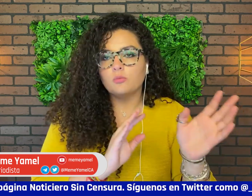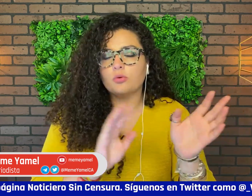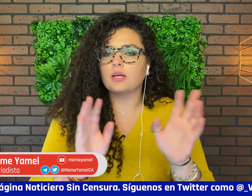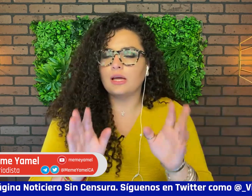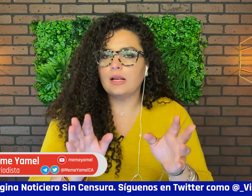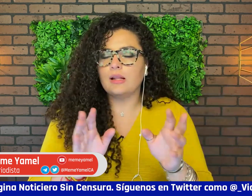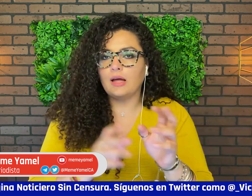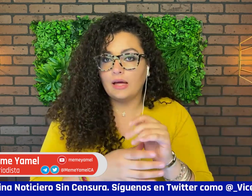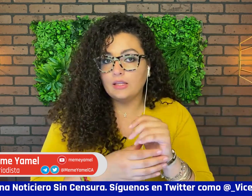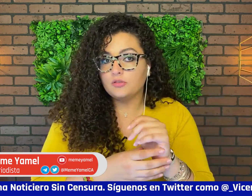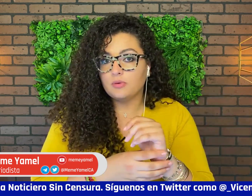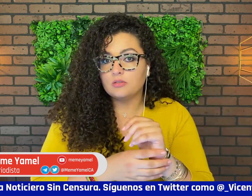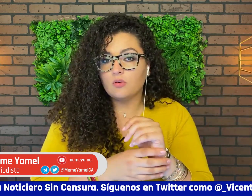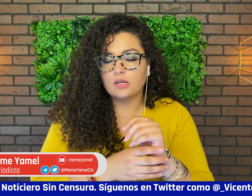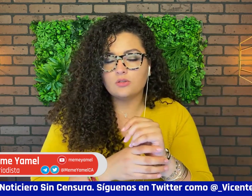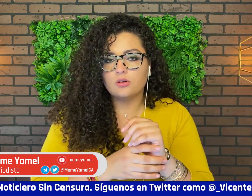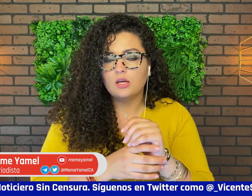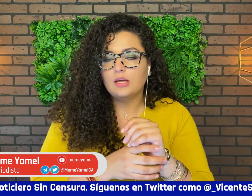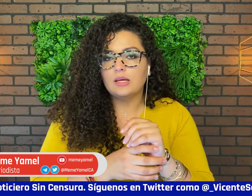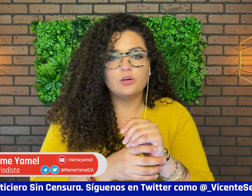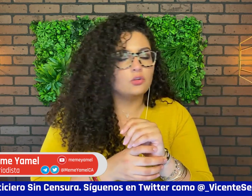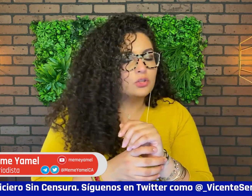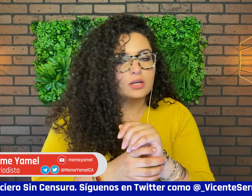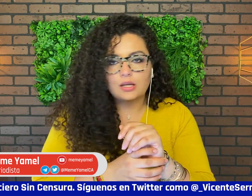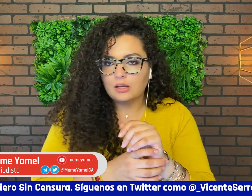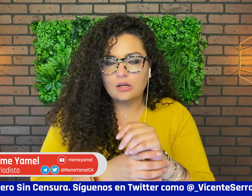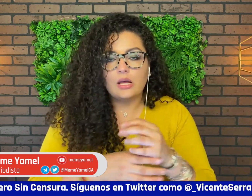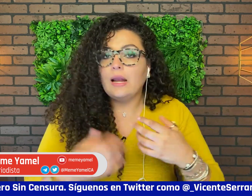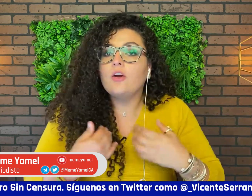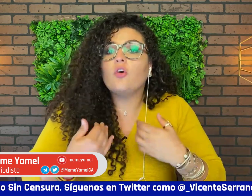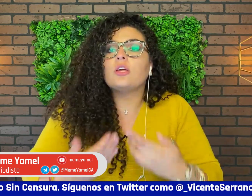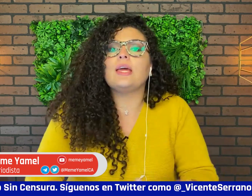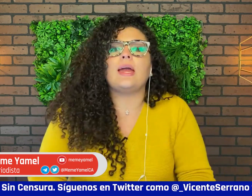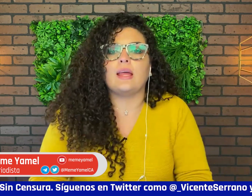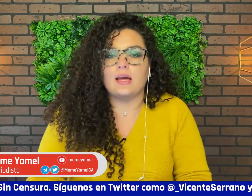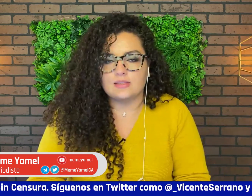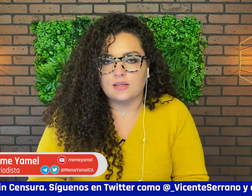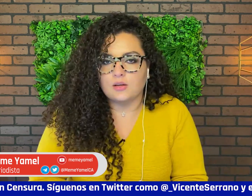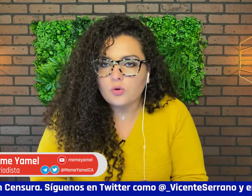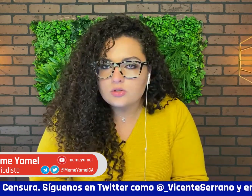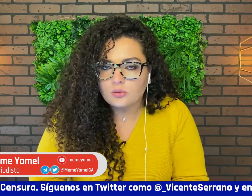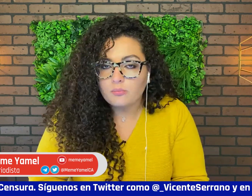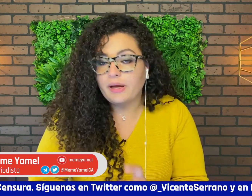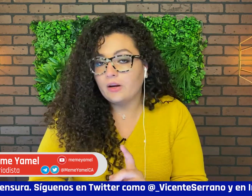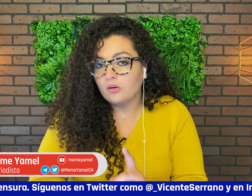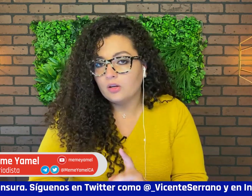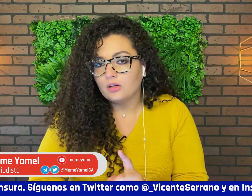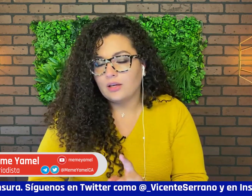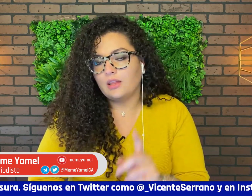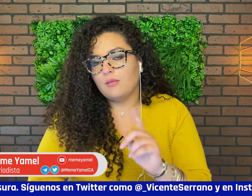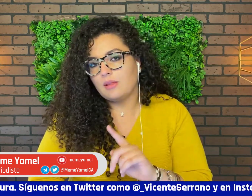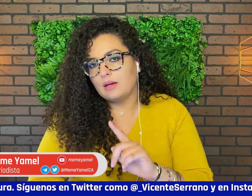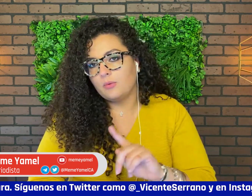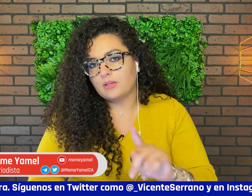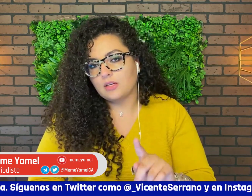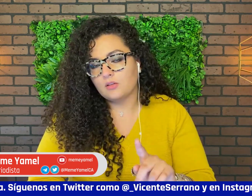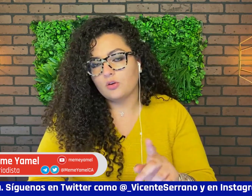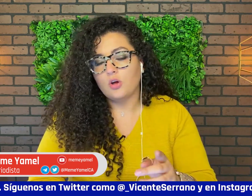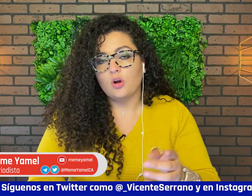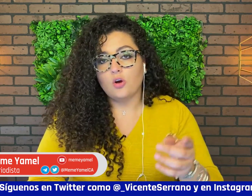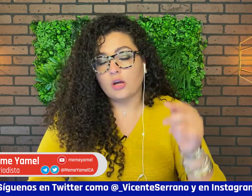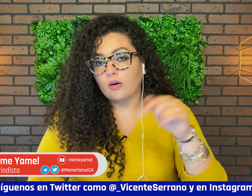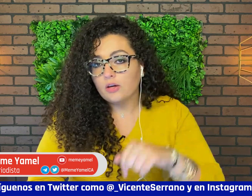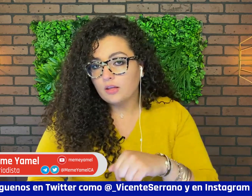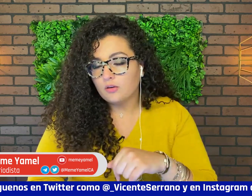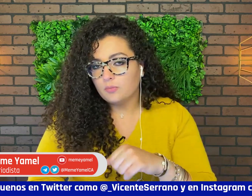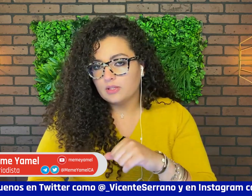no, porque él ha dicho en más de una ocasión que él no tiene, él no quiere hacer juicio, pero que debe mandar obedeciendo.